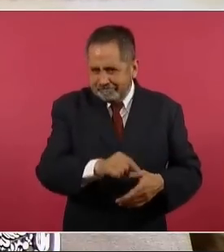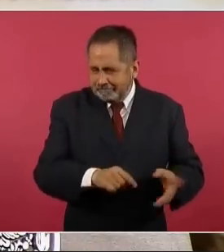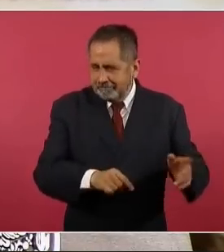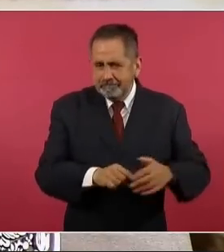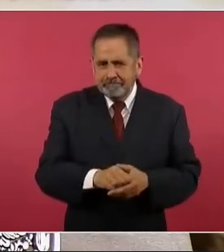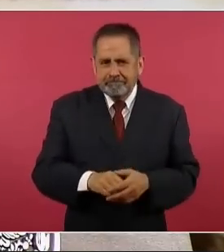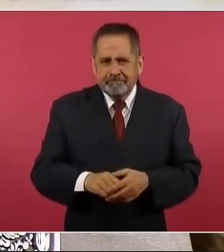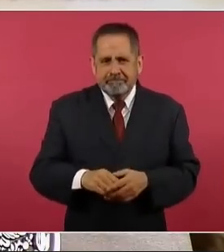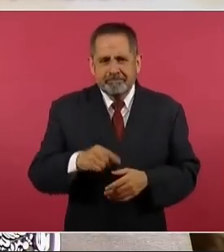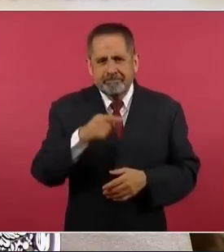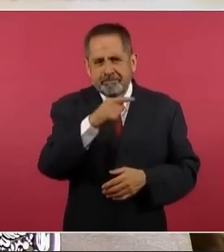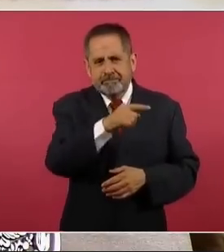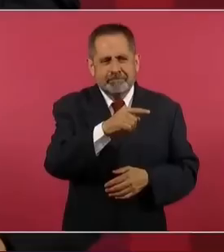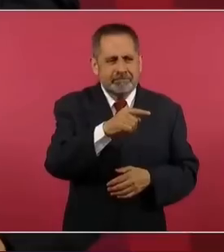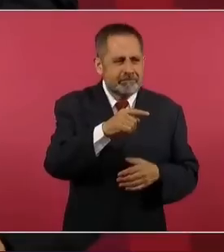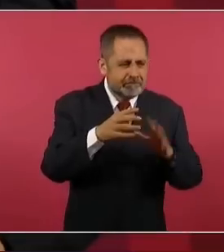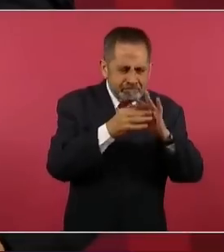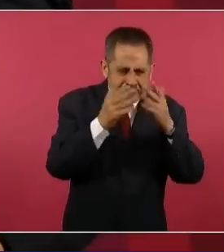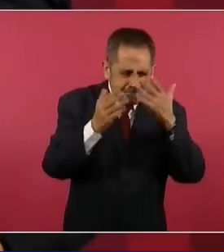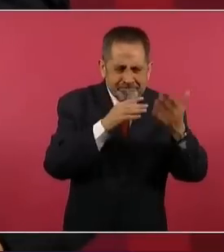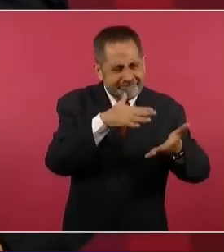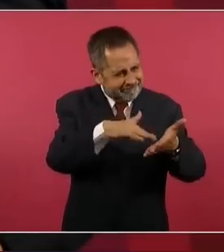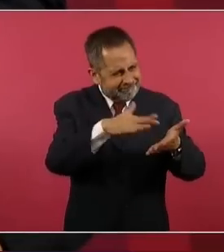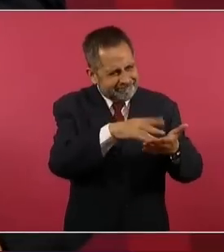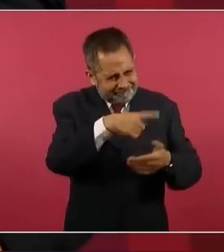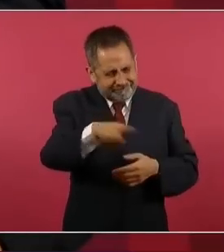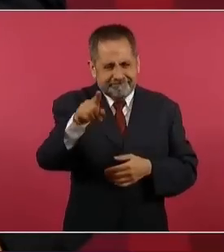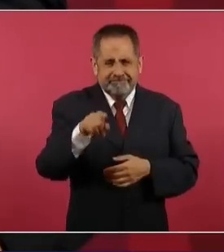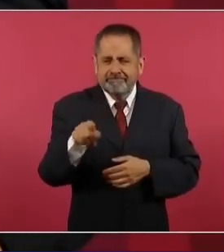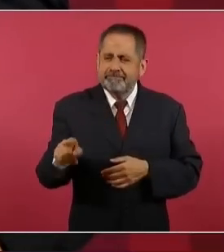a Bonfil Batalla,